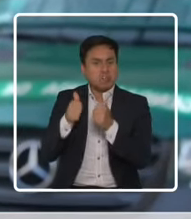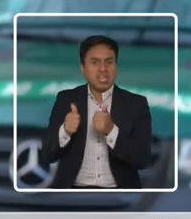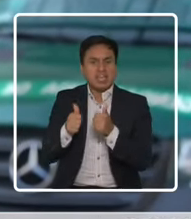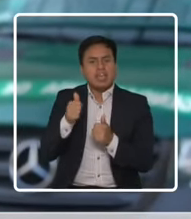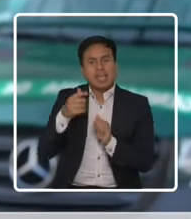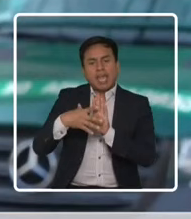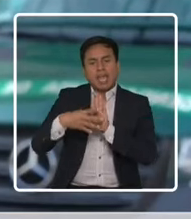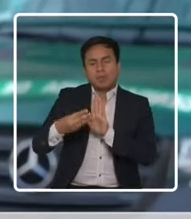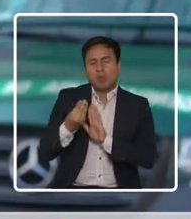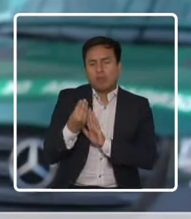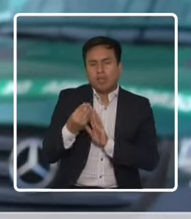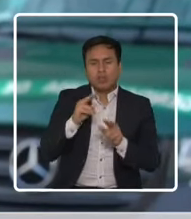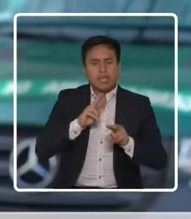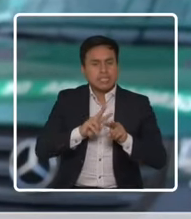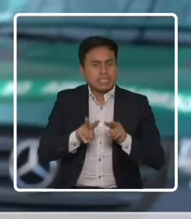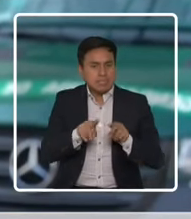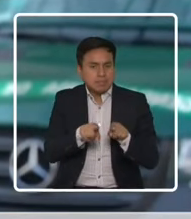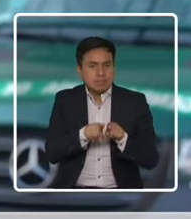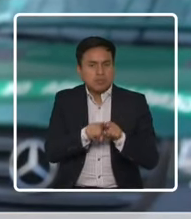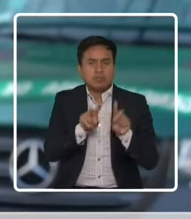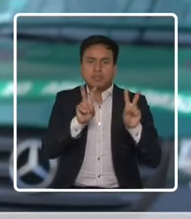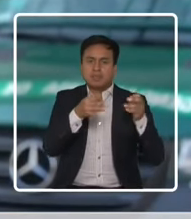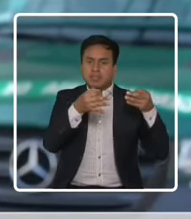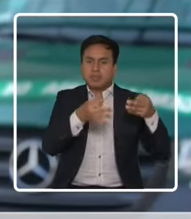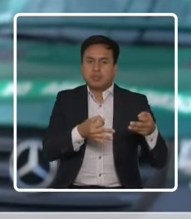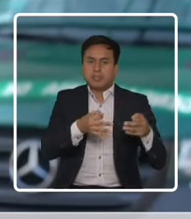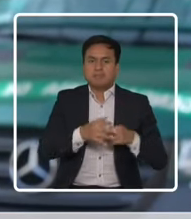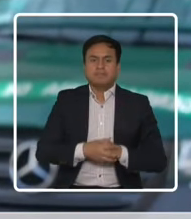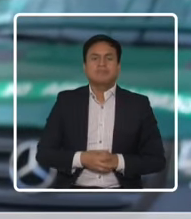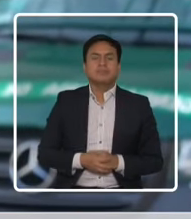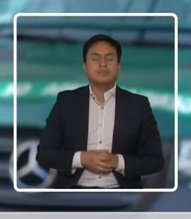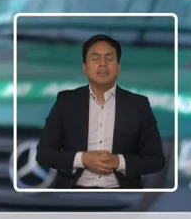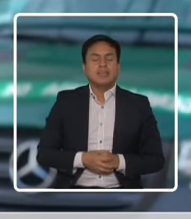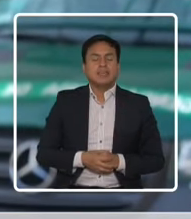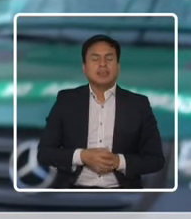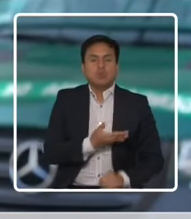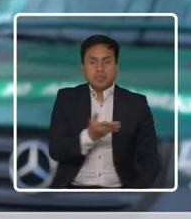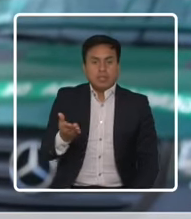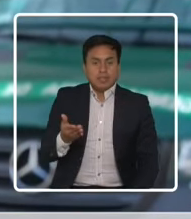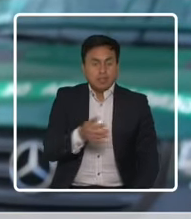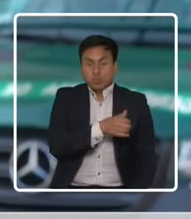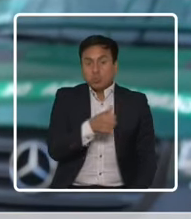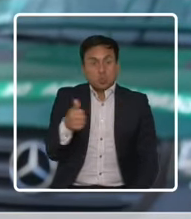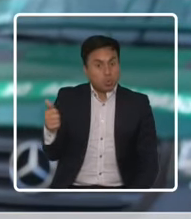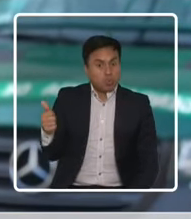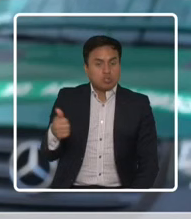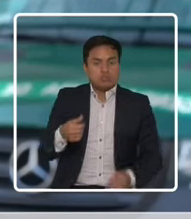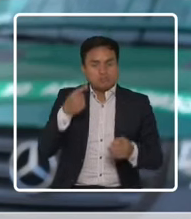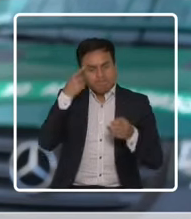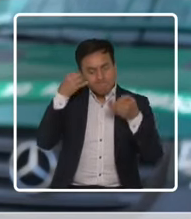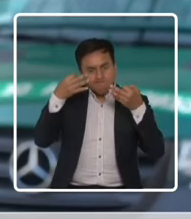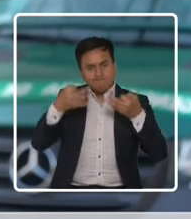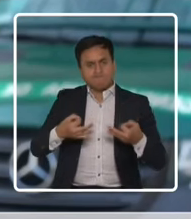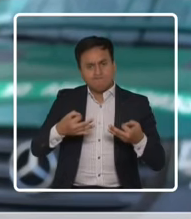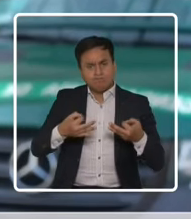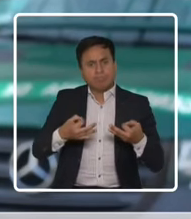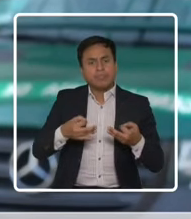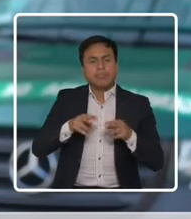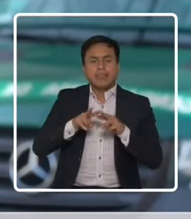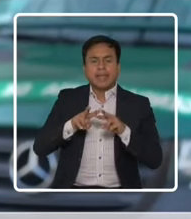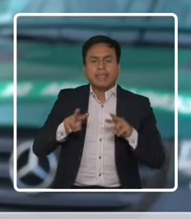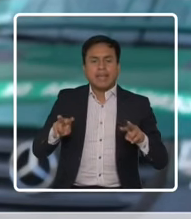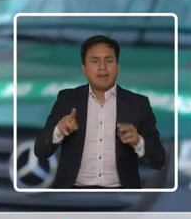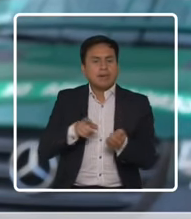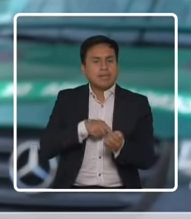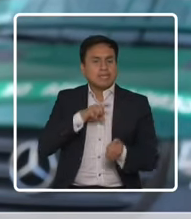Creemos que es un buen ejemplo para lo que queremos hacer en materia de seguridad. Tengan todos ustedes la certeza que la